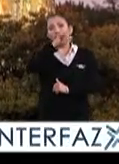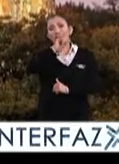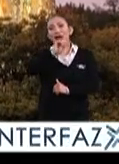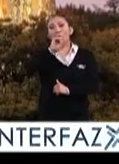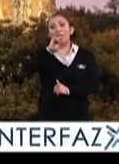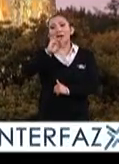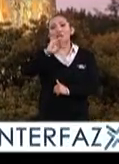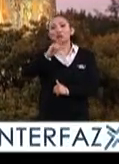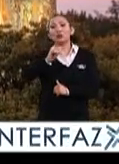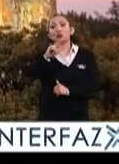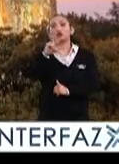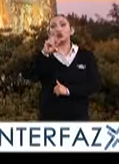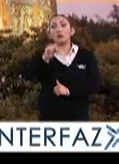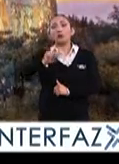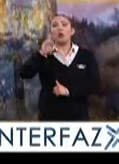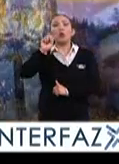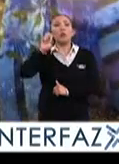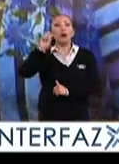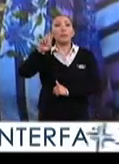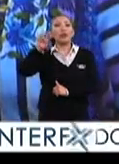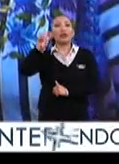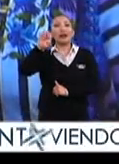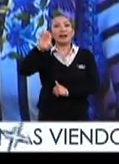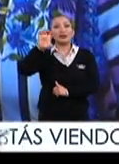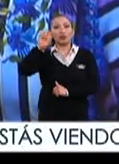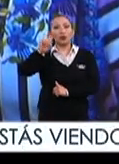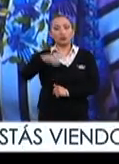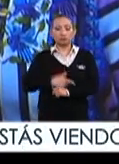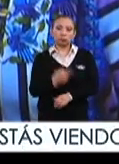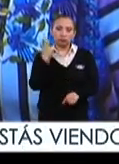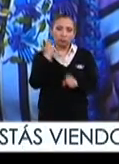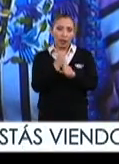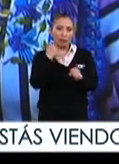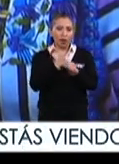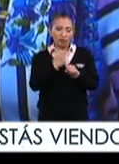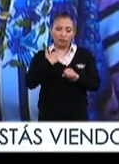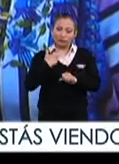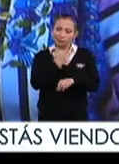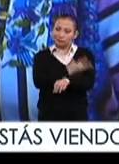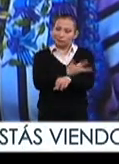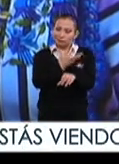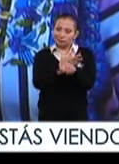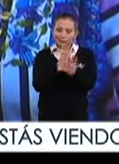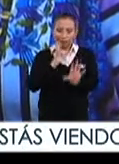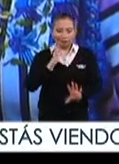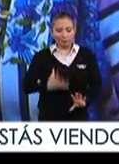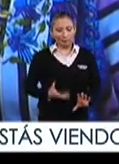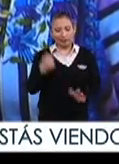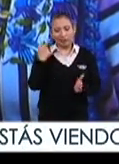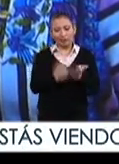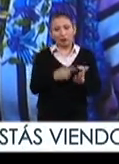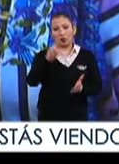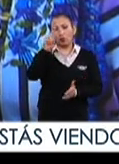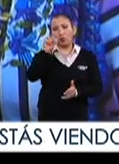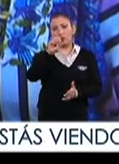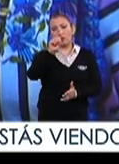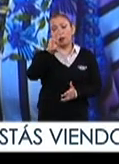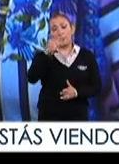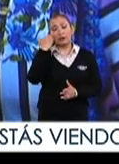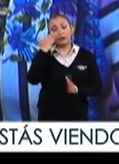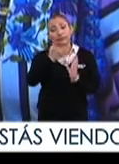Tum, UNAM, UNESCO. Bueno, en primer lugar es un honor estar aquí en UNAM, y este es un